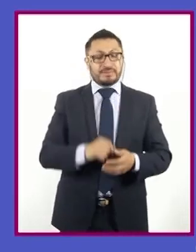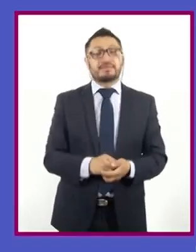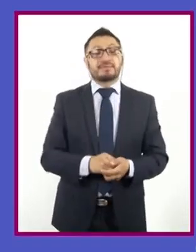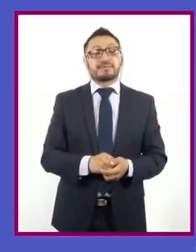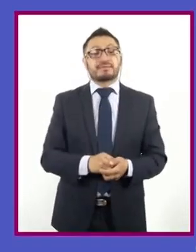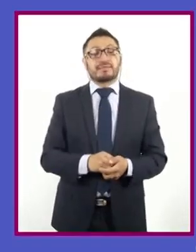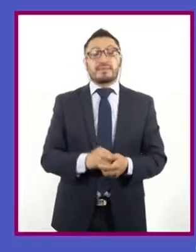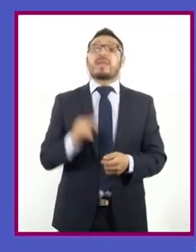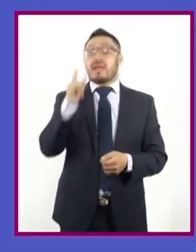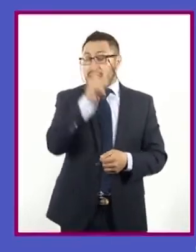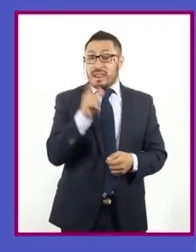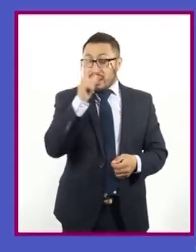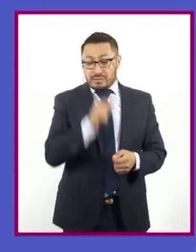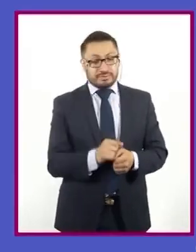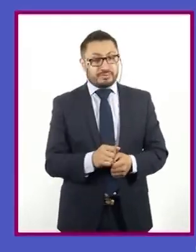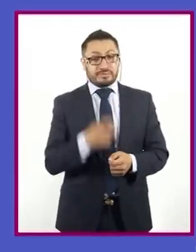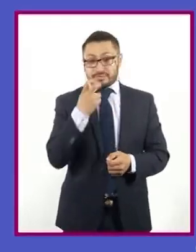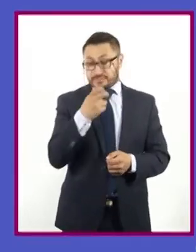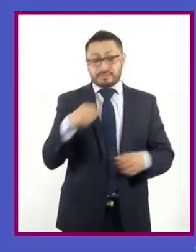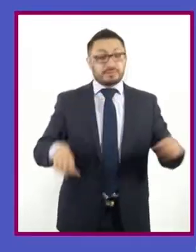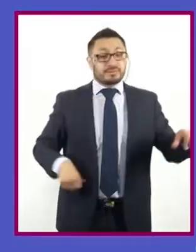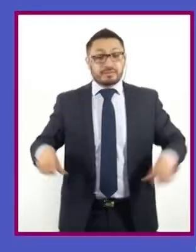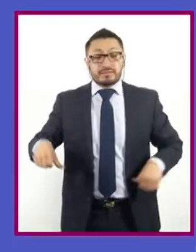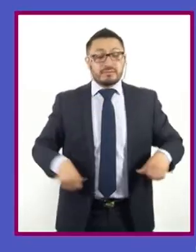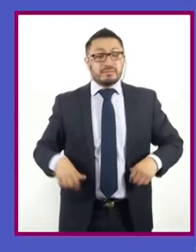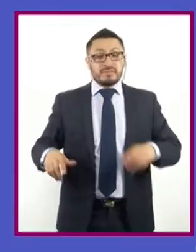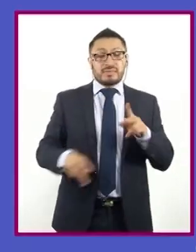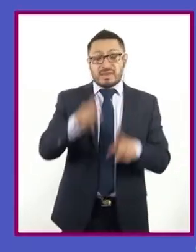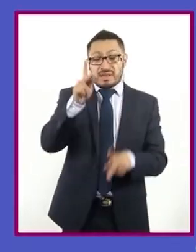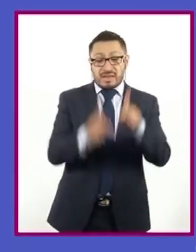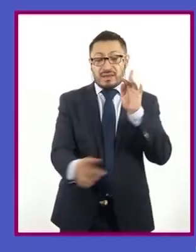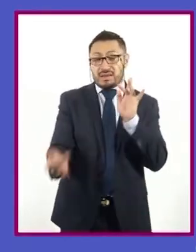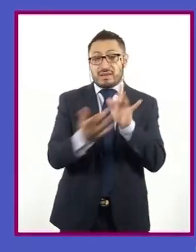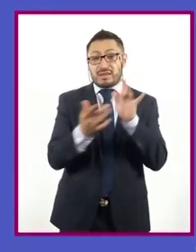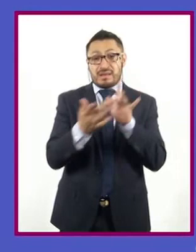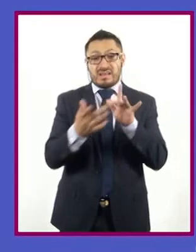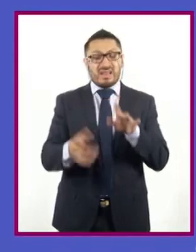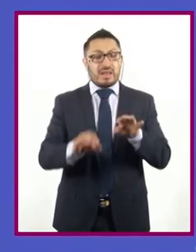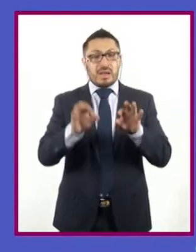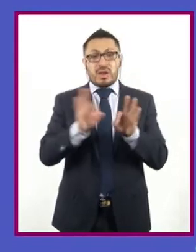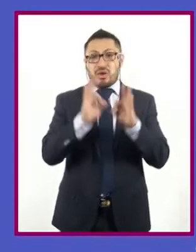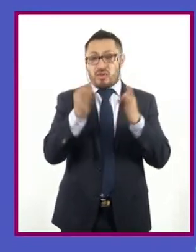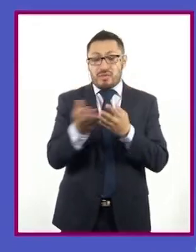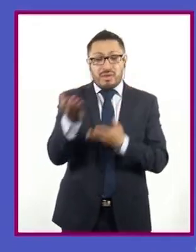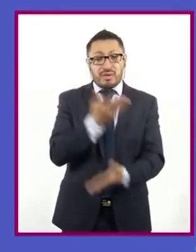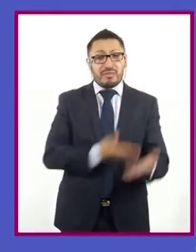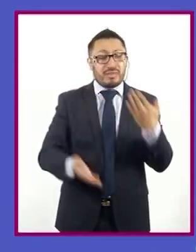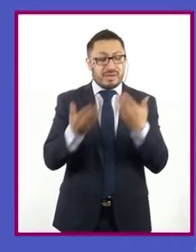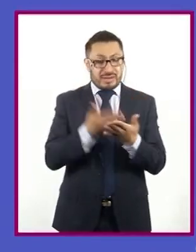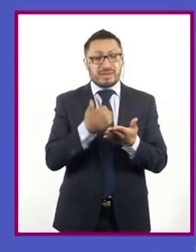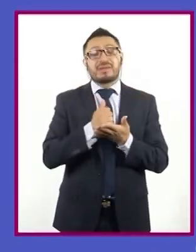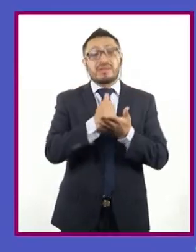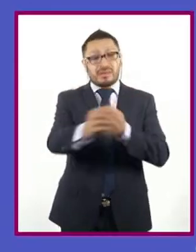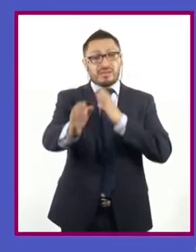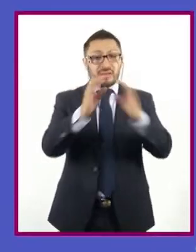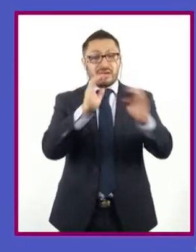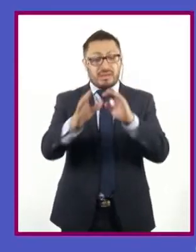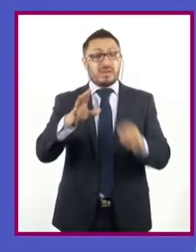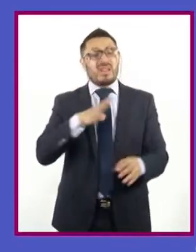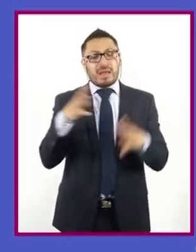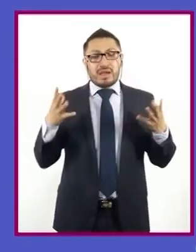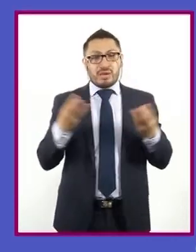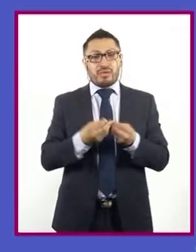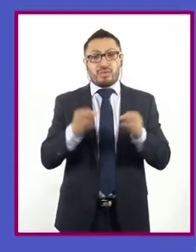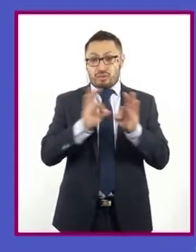la lengua. Es una actividad interactiva mediante signos compartidos que permite comunicarse, junto con el modo